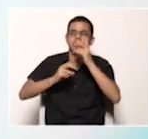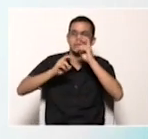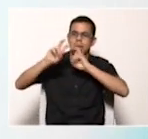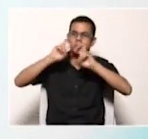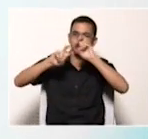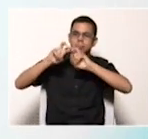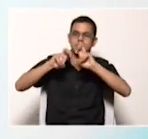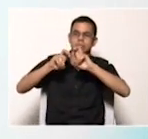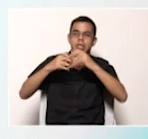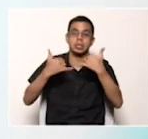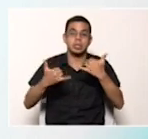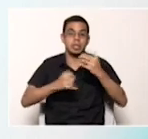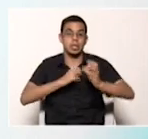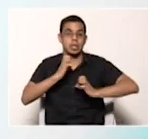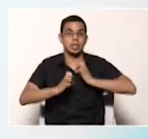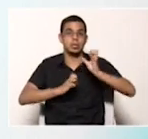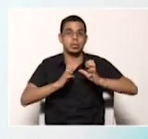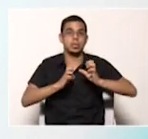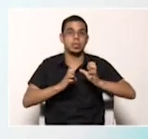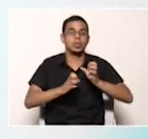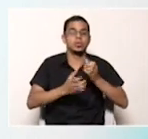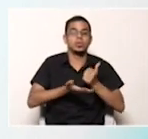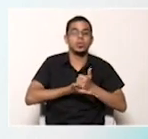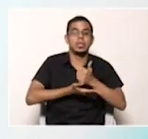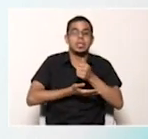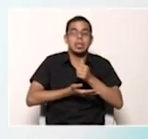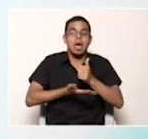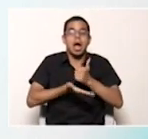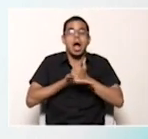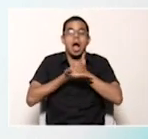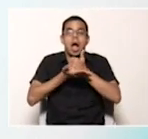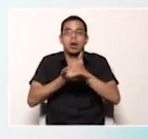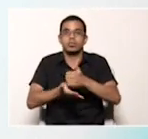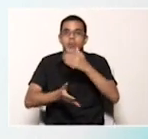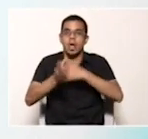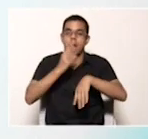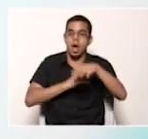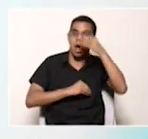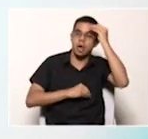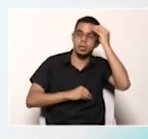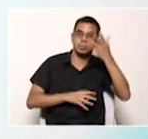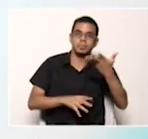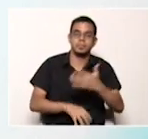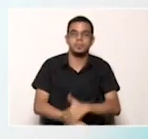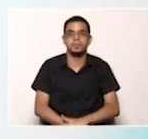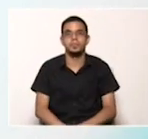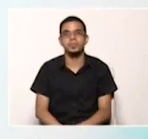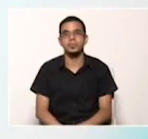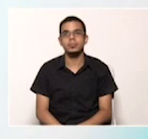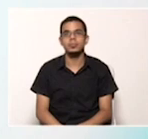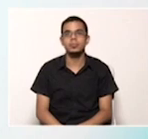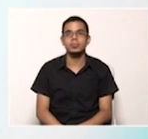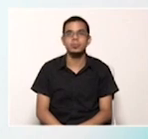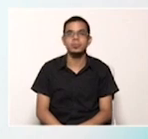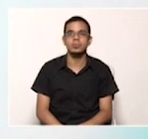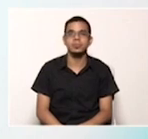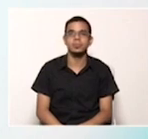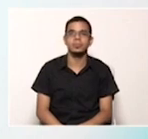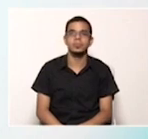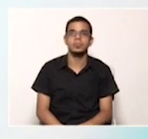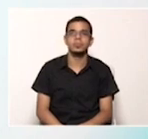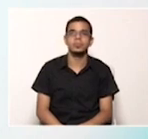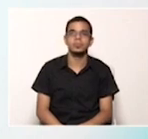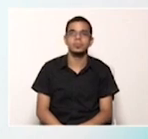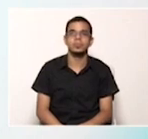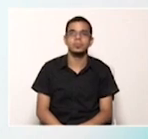emociones son mediadores para el aprendizaje, de tal forma que aprendizajes hechos o